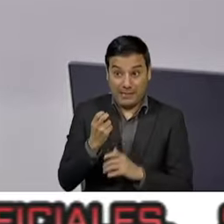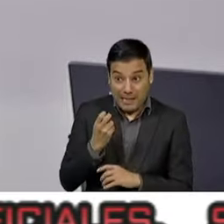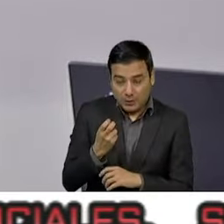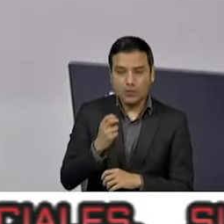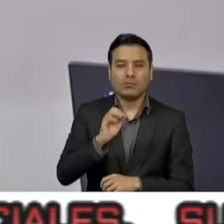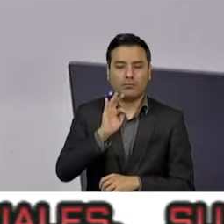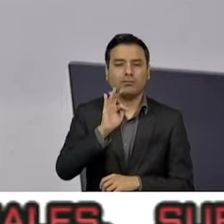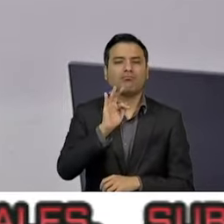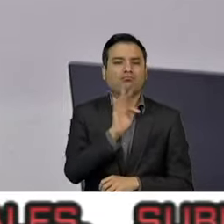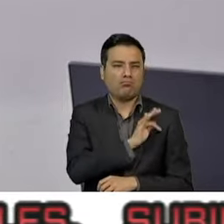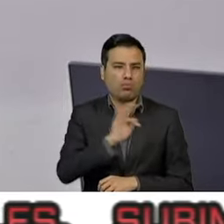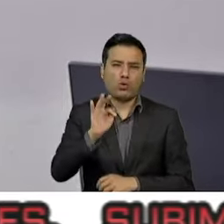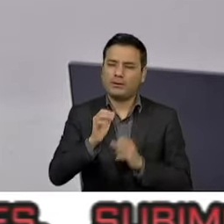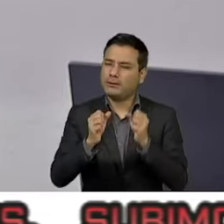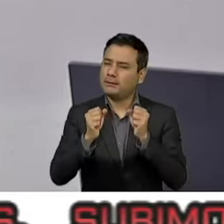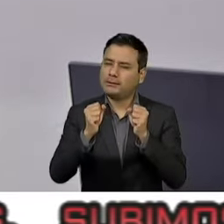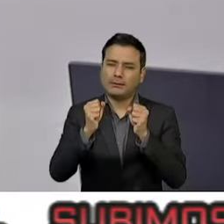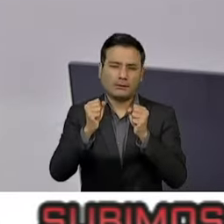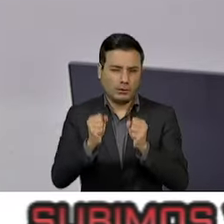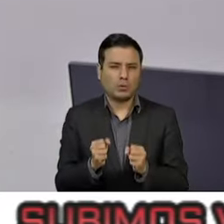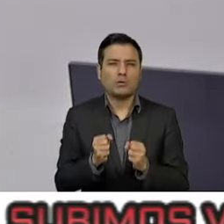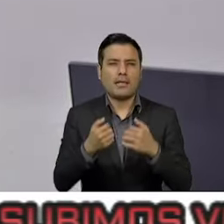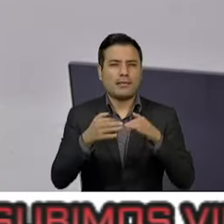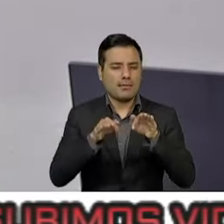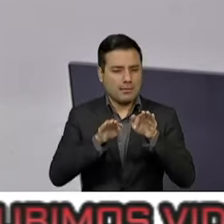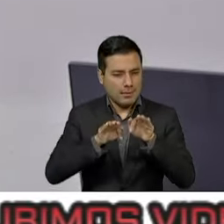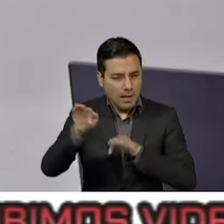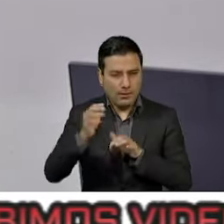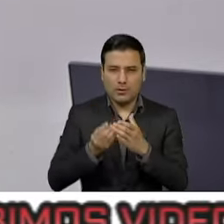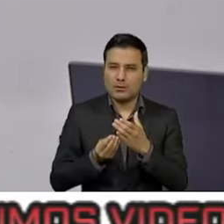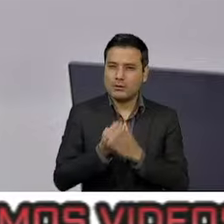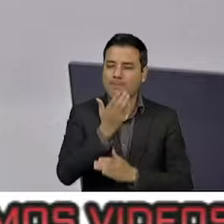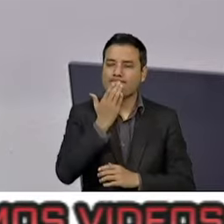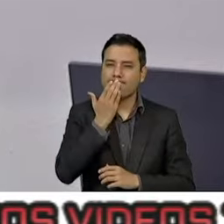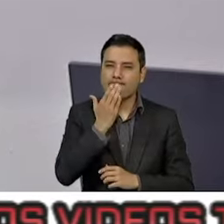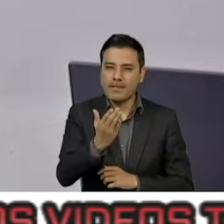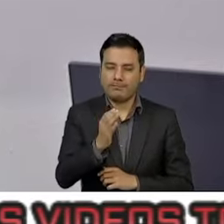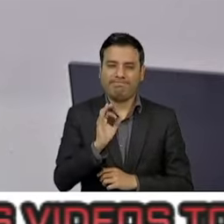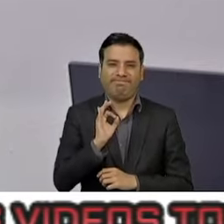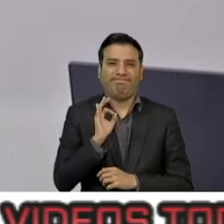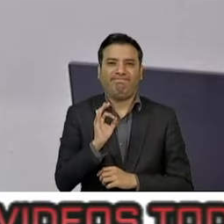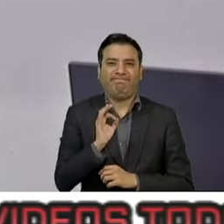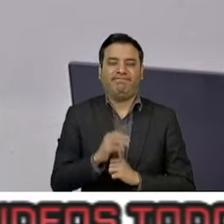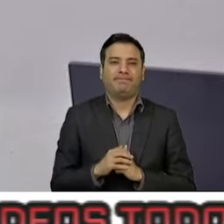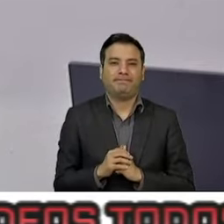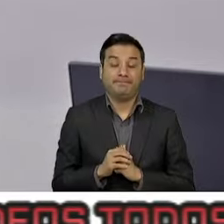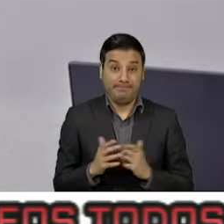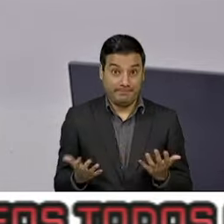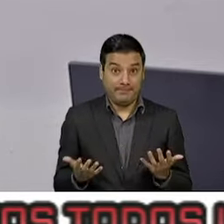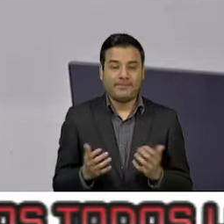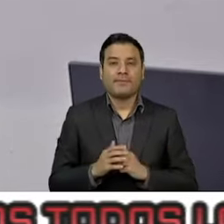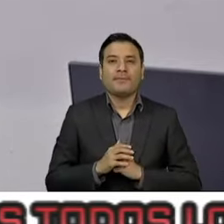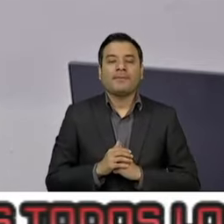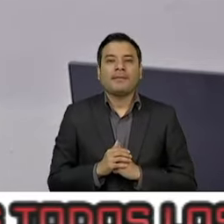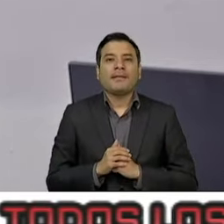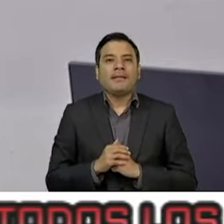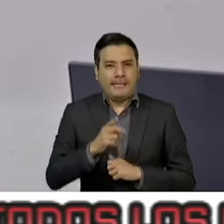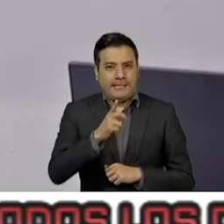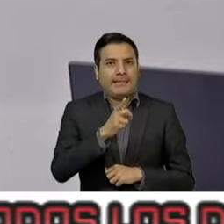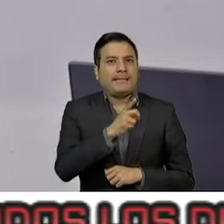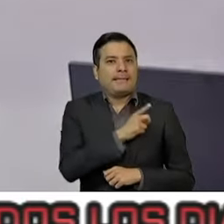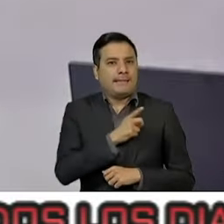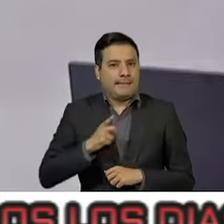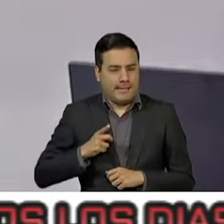permitirán entregar mejores cuentas en nuestros respectivos ámbitos de competencia. Es por este motivo por el que debemos alcanzar un